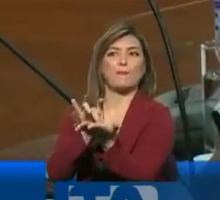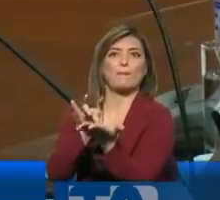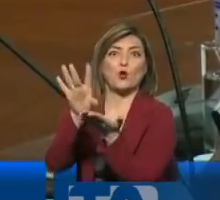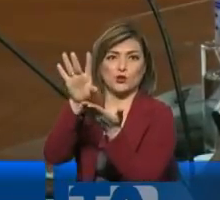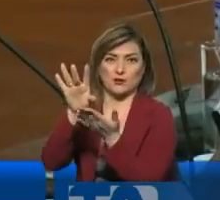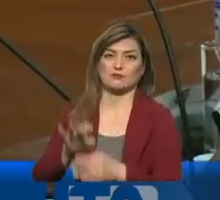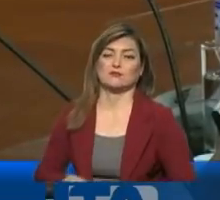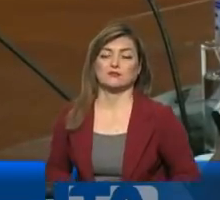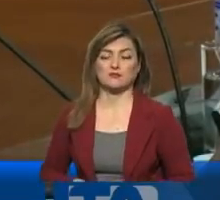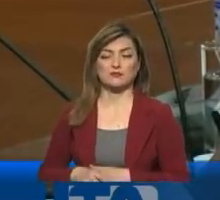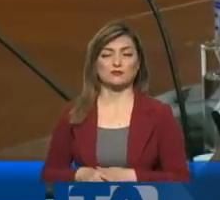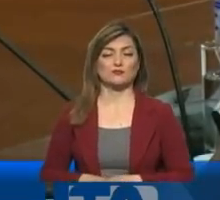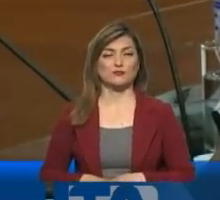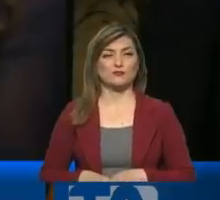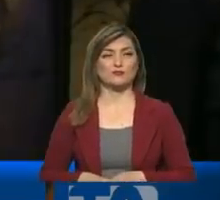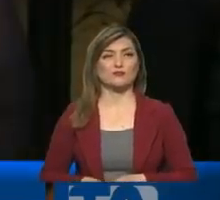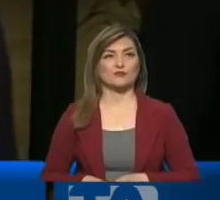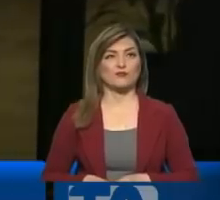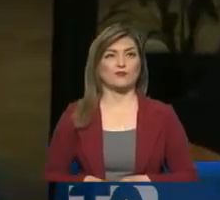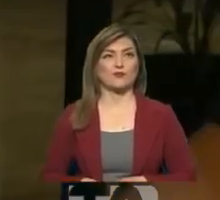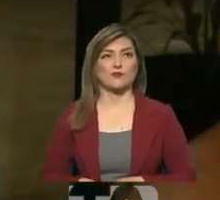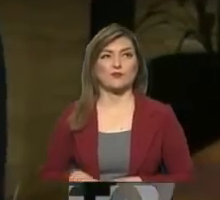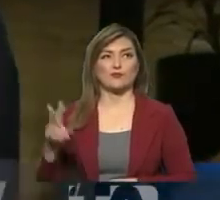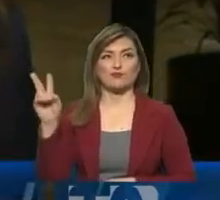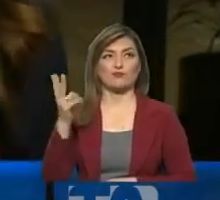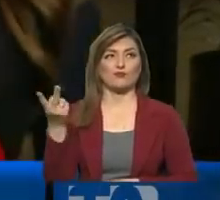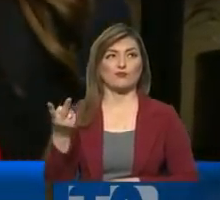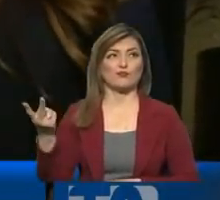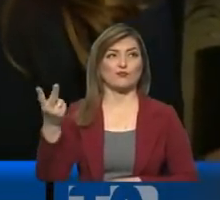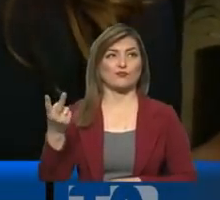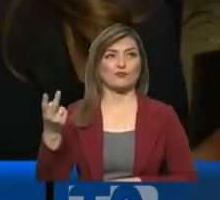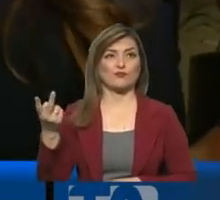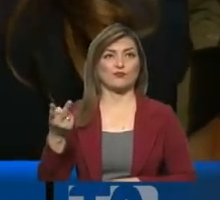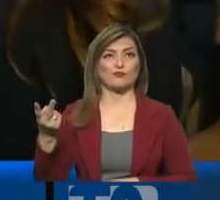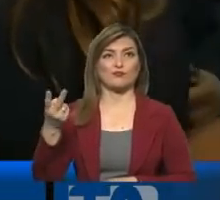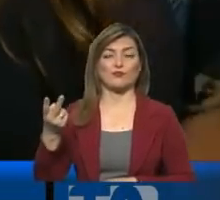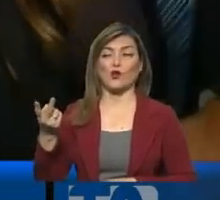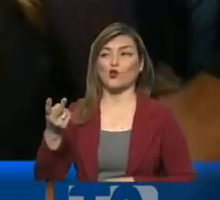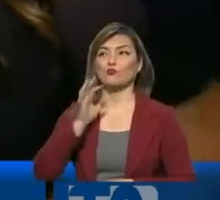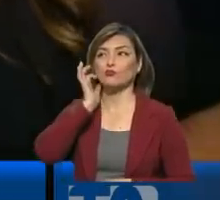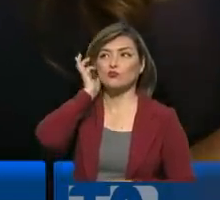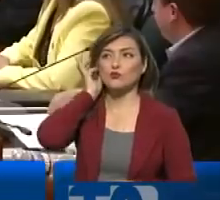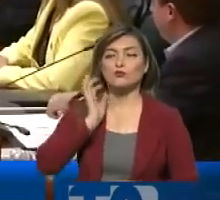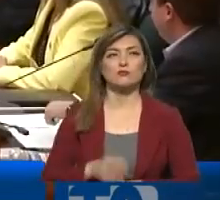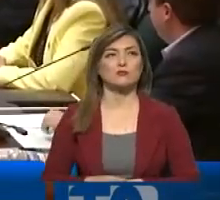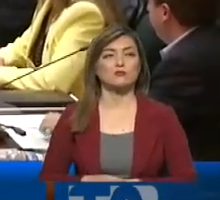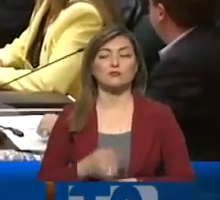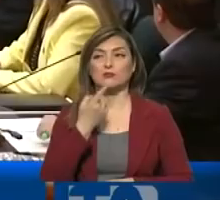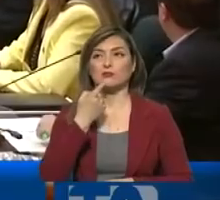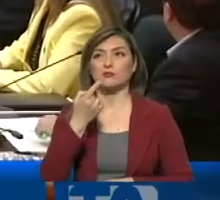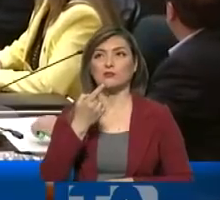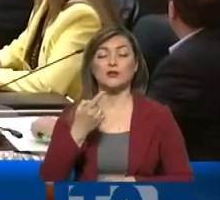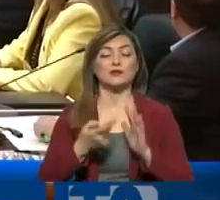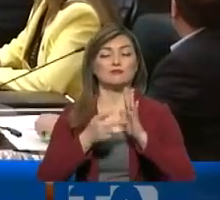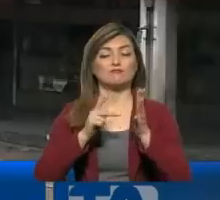a favor de la remoción del alcalde de Quito. Las interpelantes de su parte, Carolina Moreno y Jessica Jaramillo, indicaron que esto es un